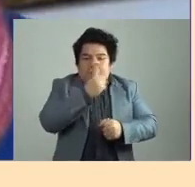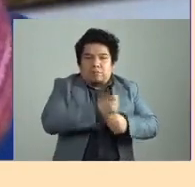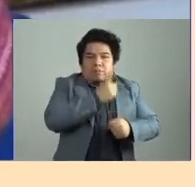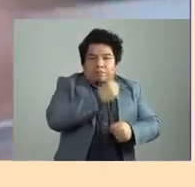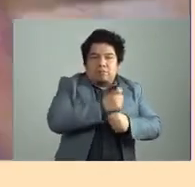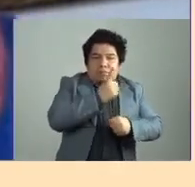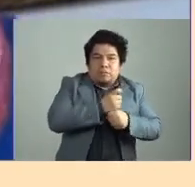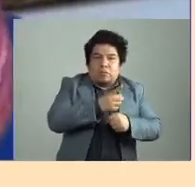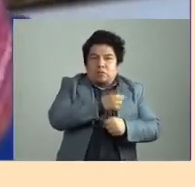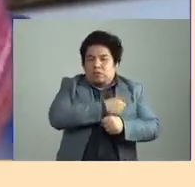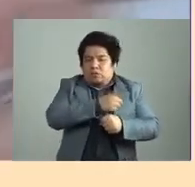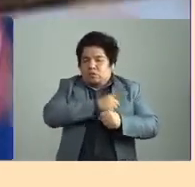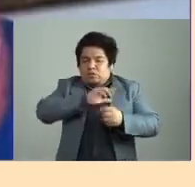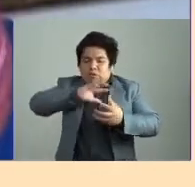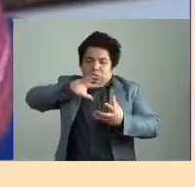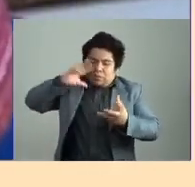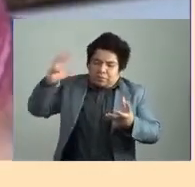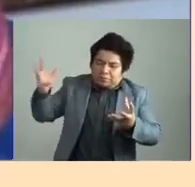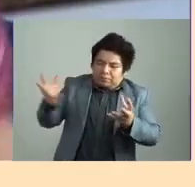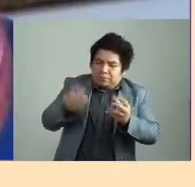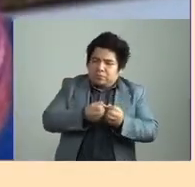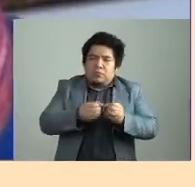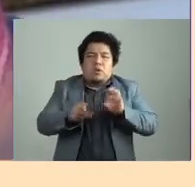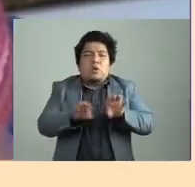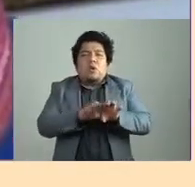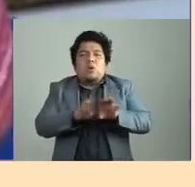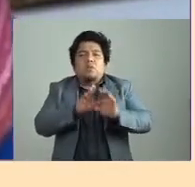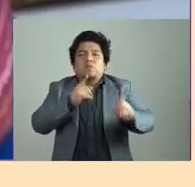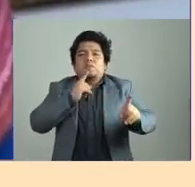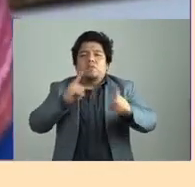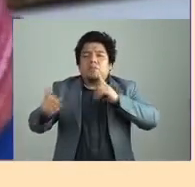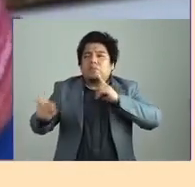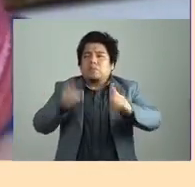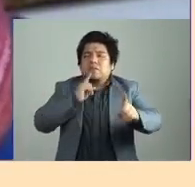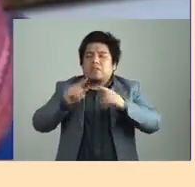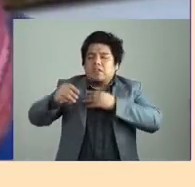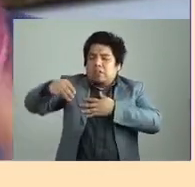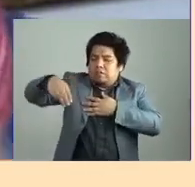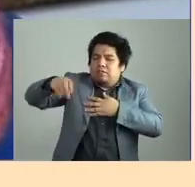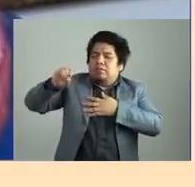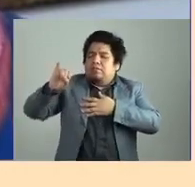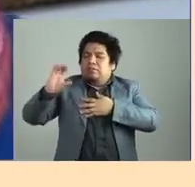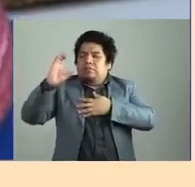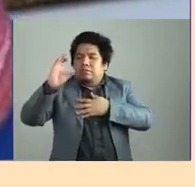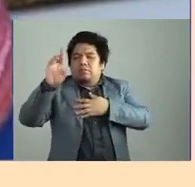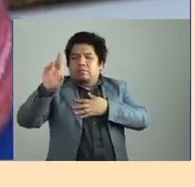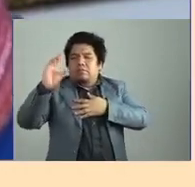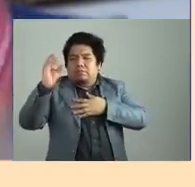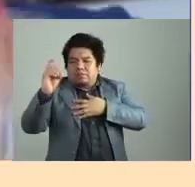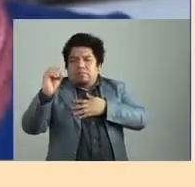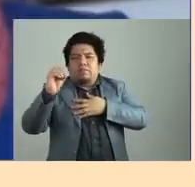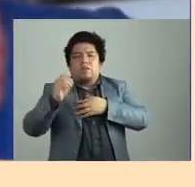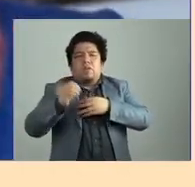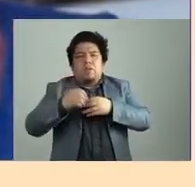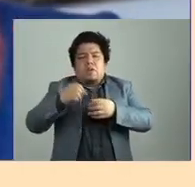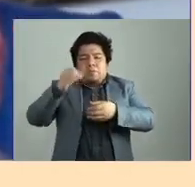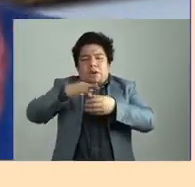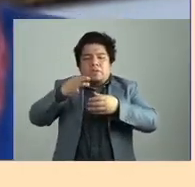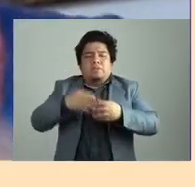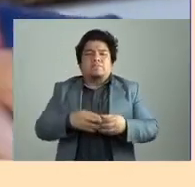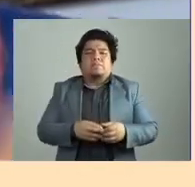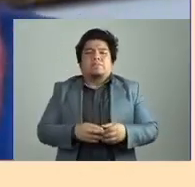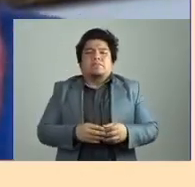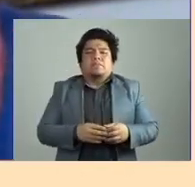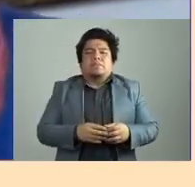incluido toda una discusión del microcrédito el papel del microcrédito es sobre toda la